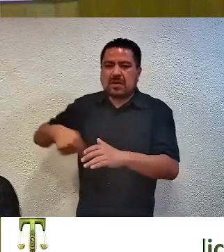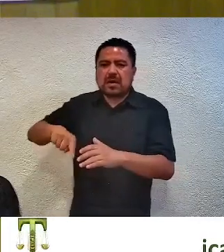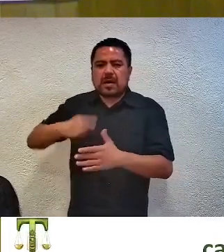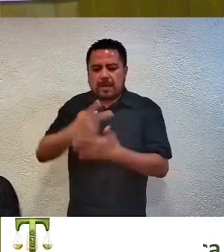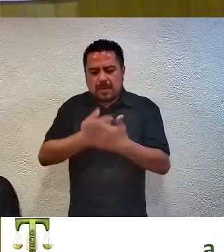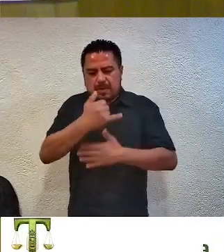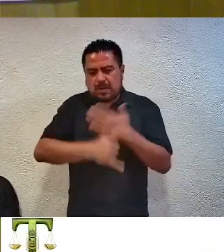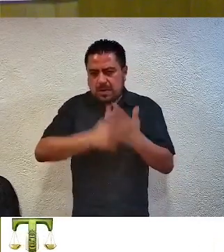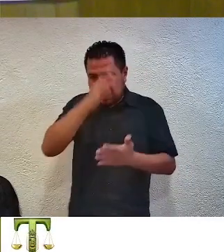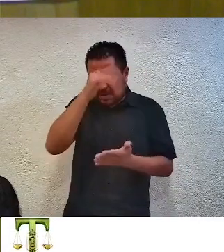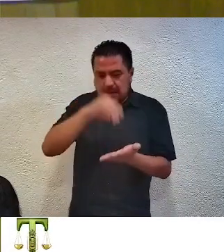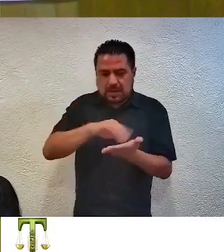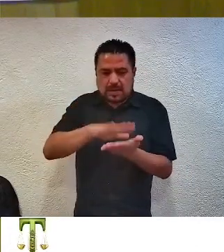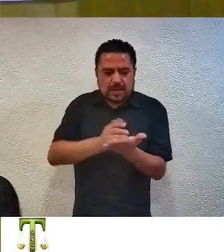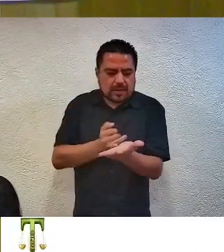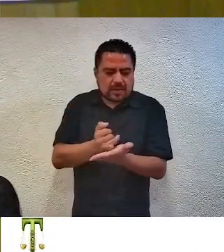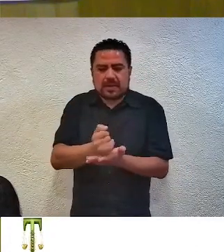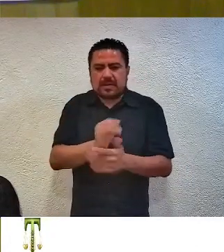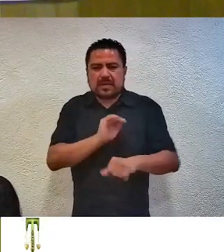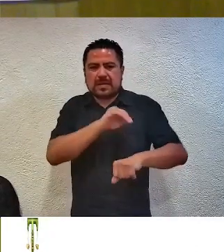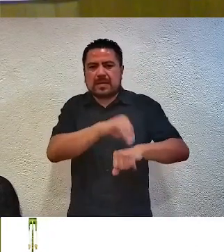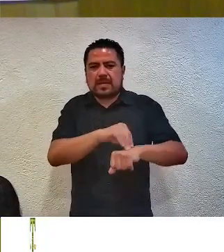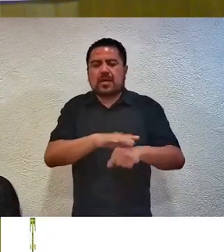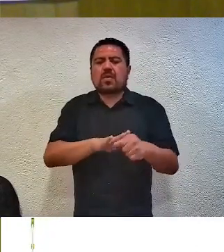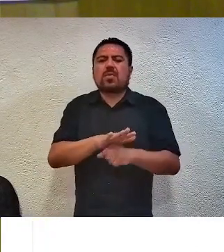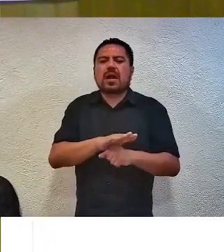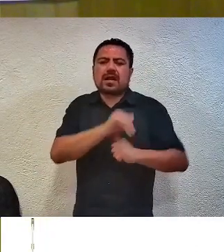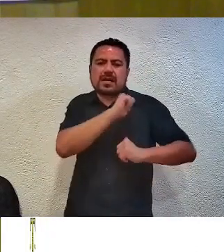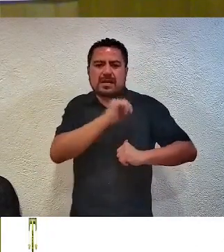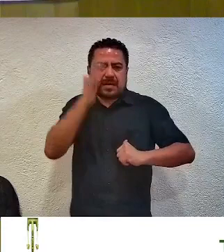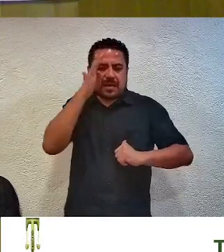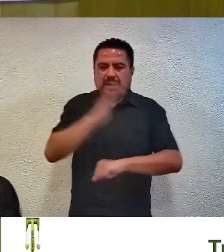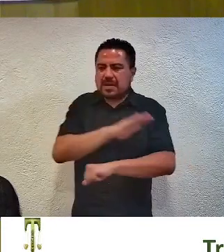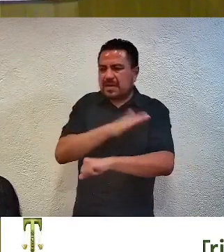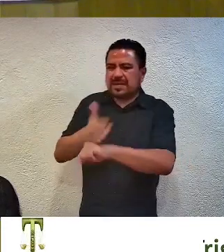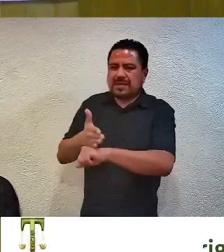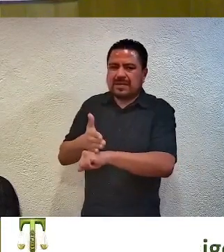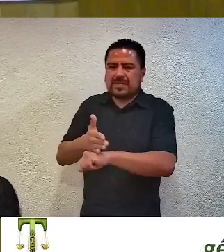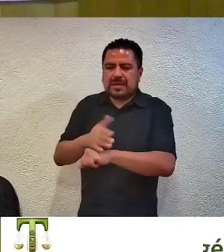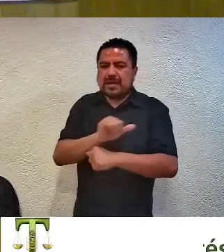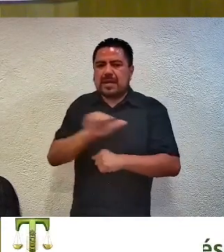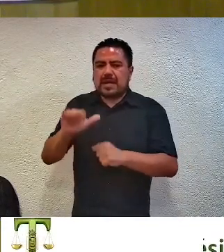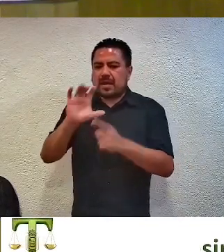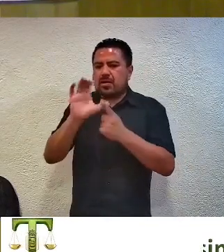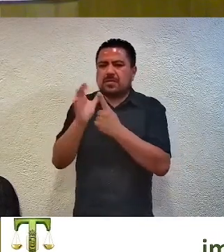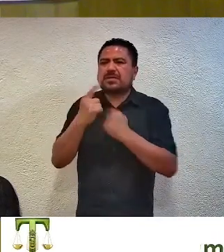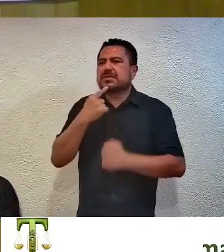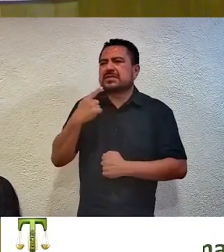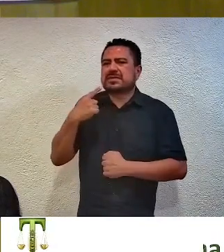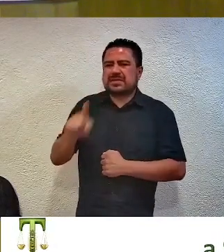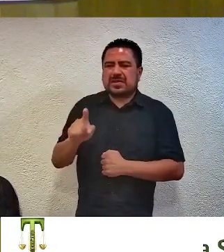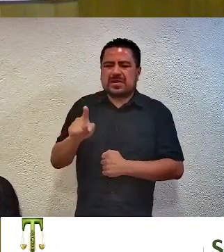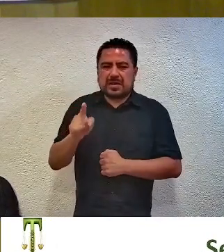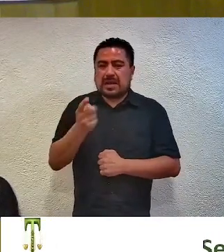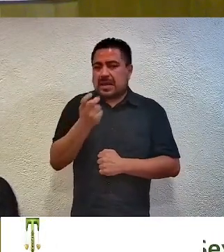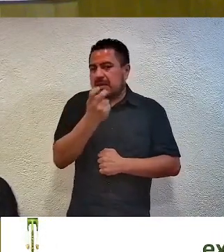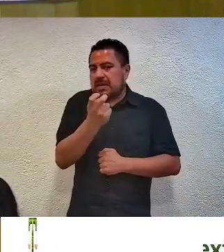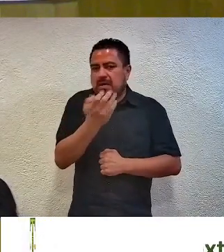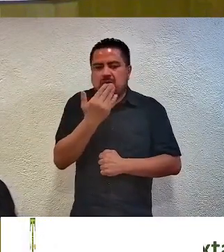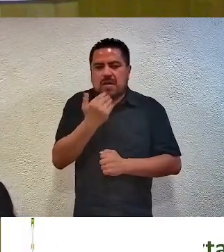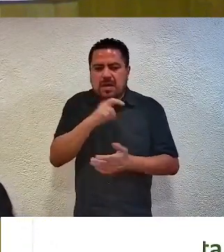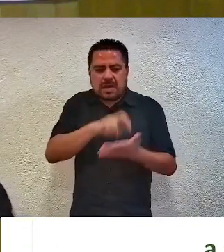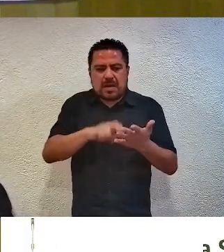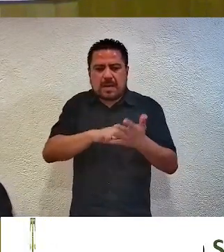acuerdo relativo a la determinación de las medidas cautelares a la Comisión de Quejas y Denuncias, de ahí que no se configure